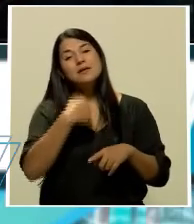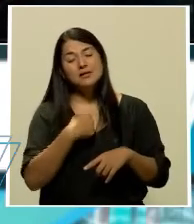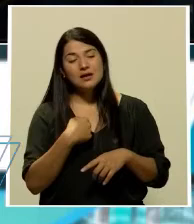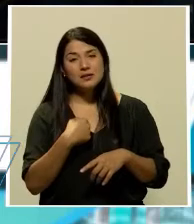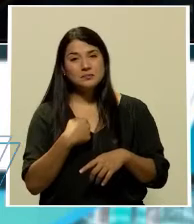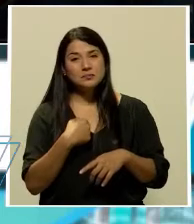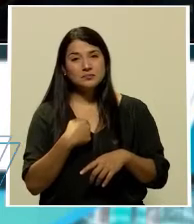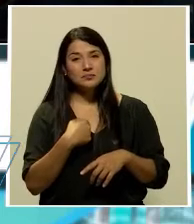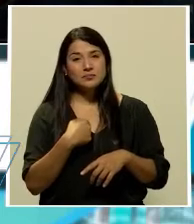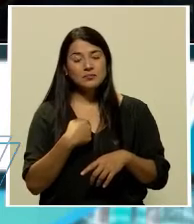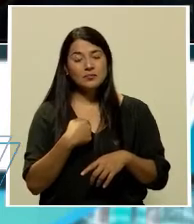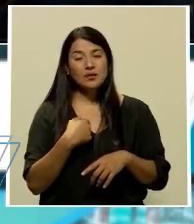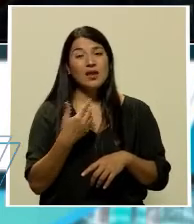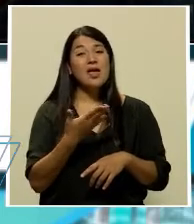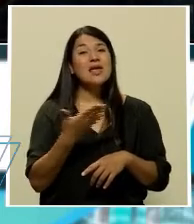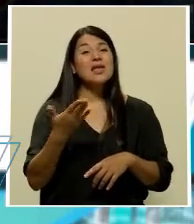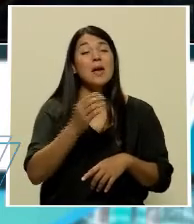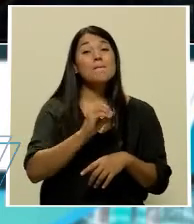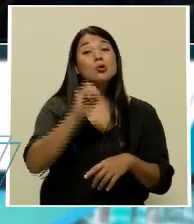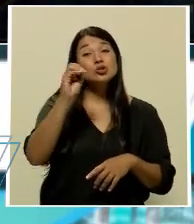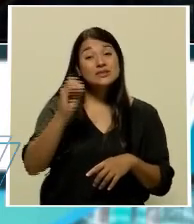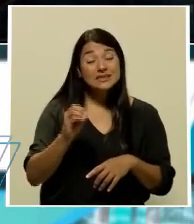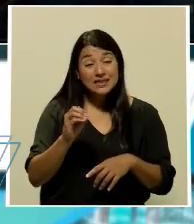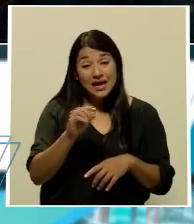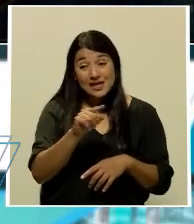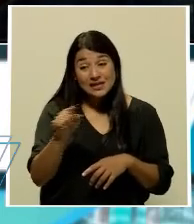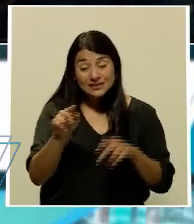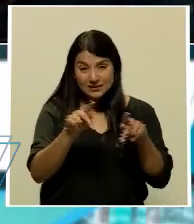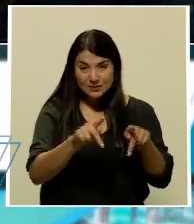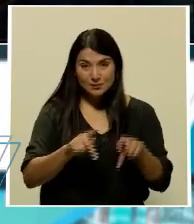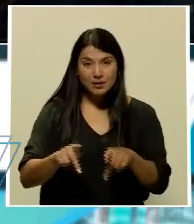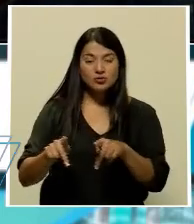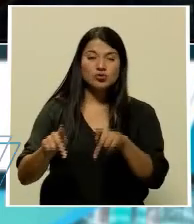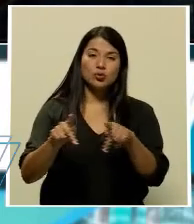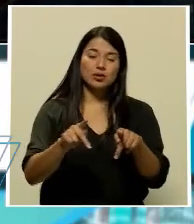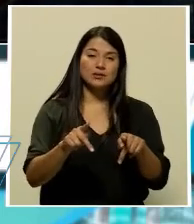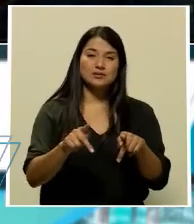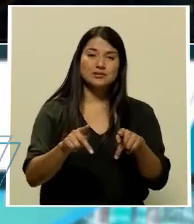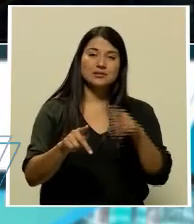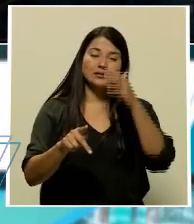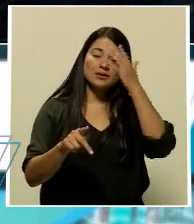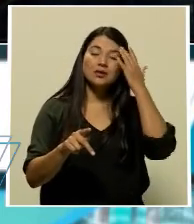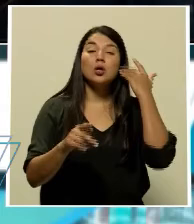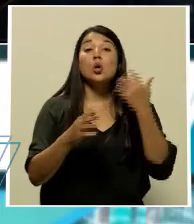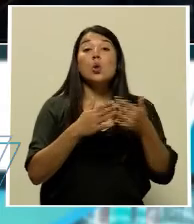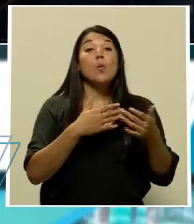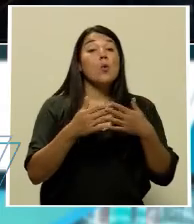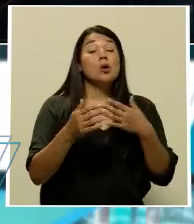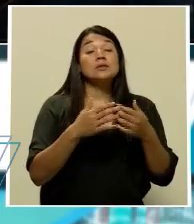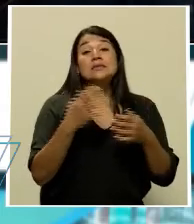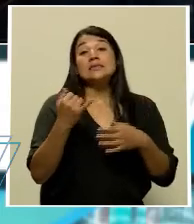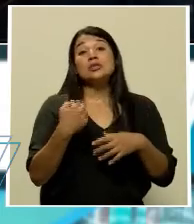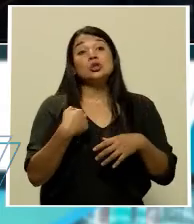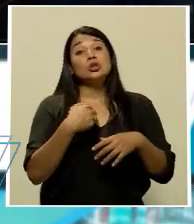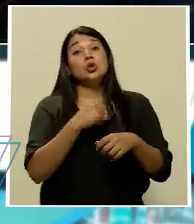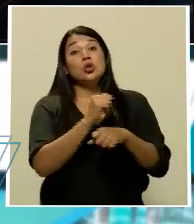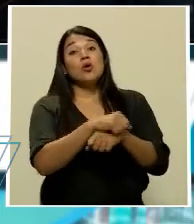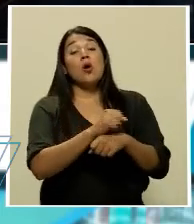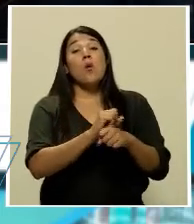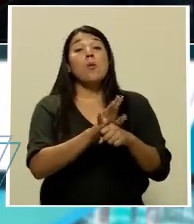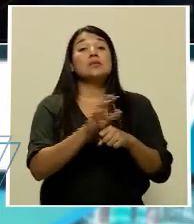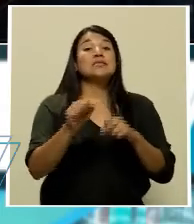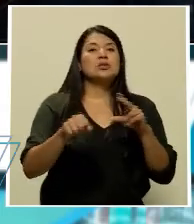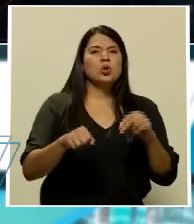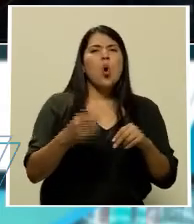adelante, qué porcentaje de esa gente, independientemente de que le ganemos la partida al